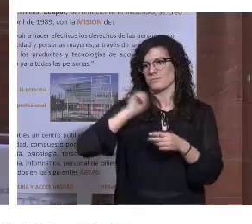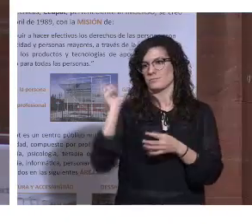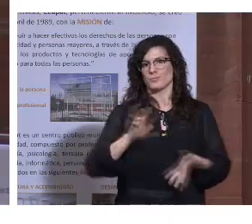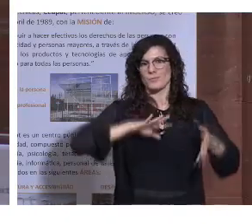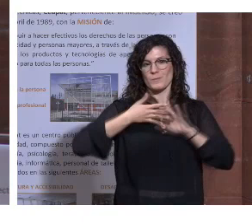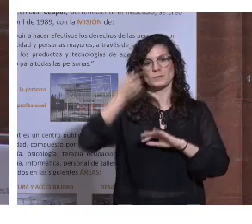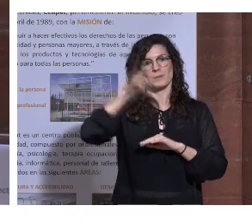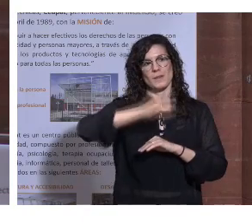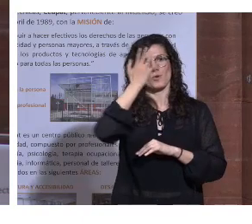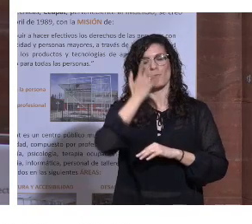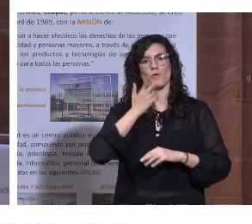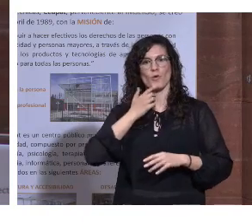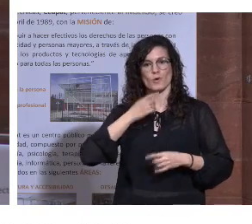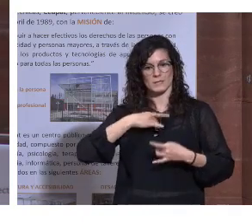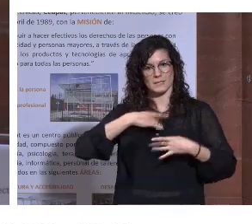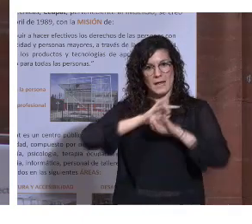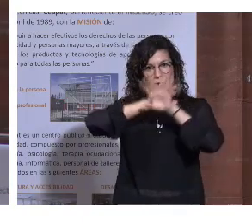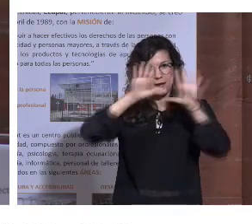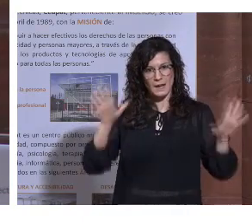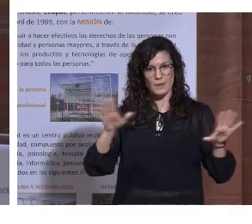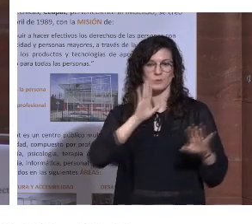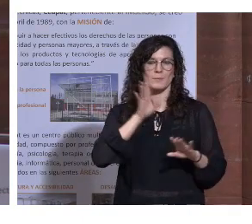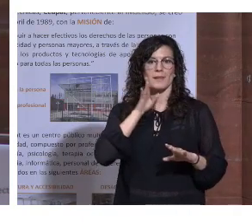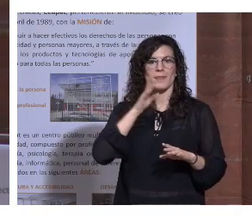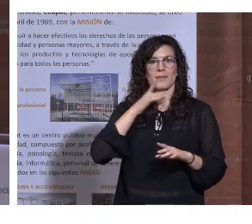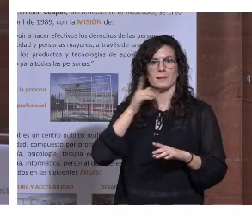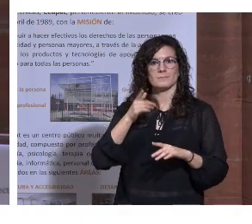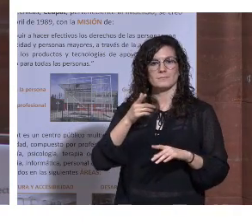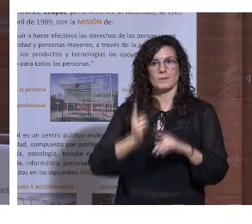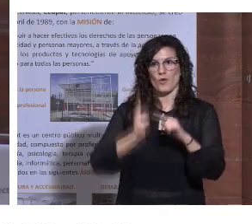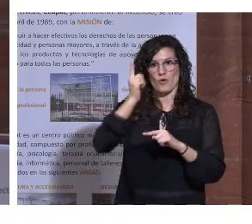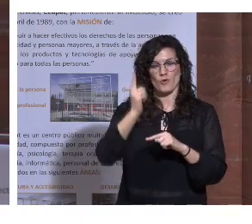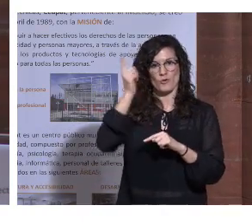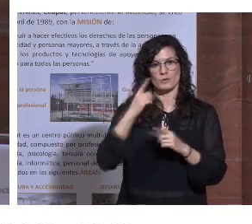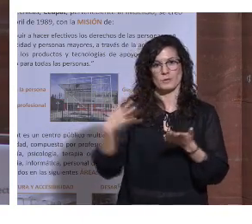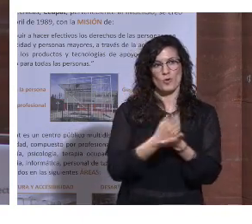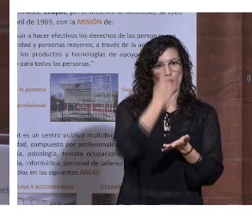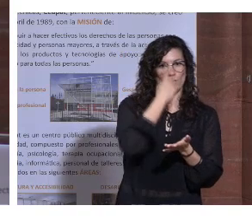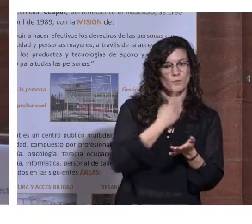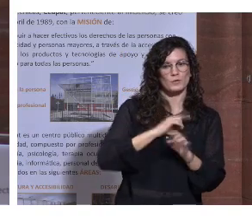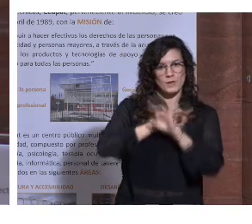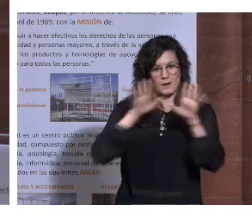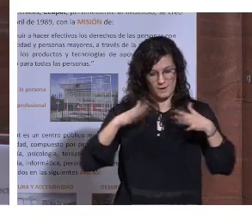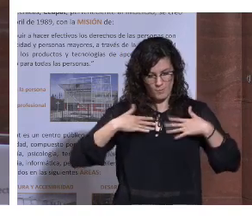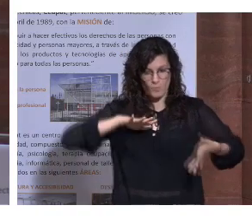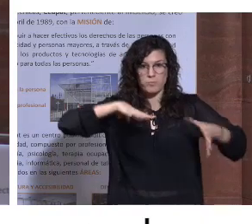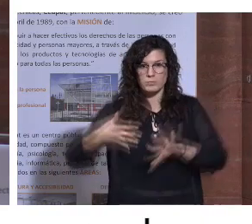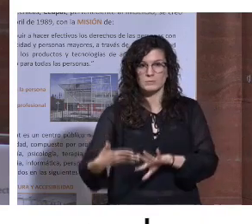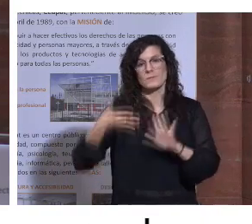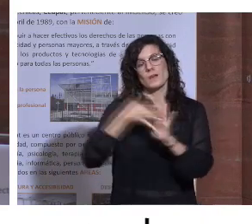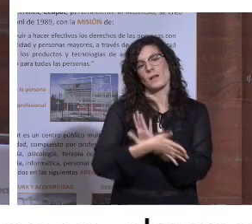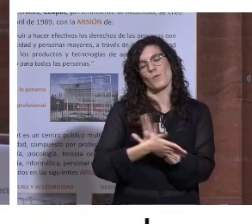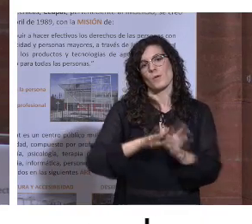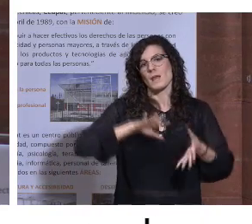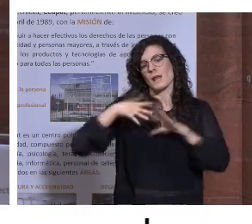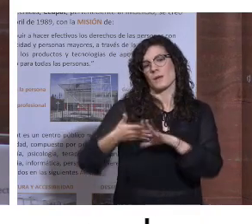colores claros, parecían nórdicas, todas de rosa y de azul claro. Era un cambio sociológico de una sociedad